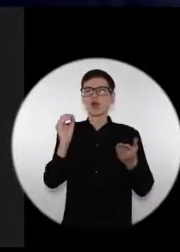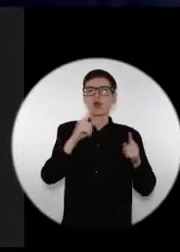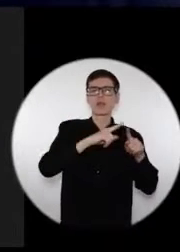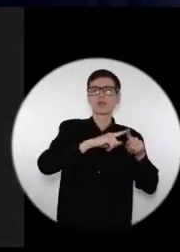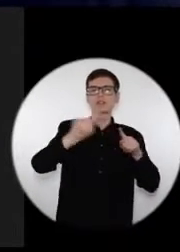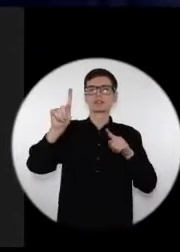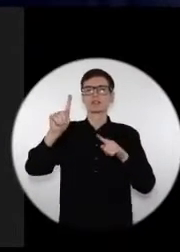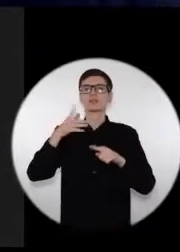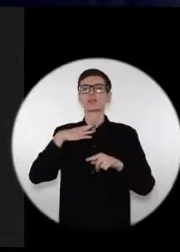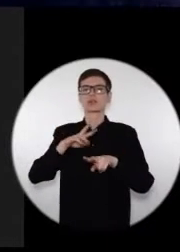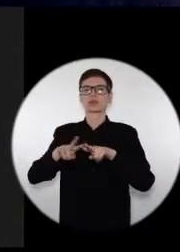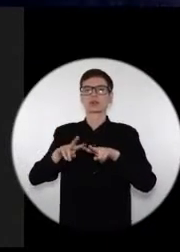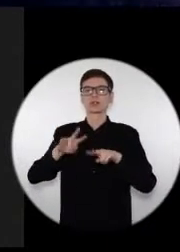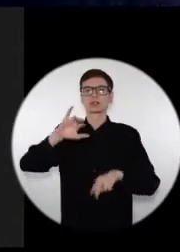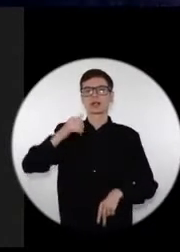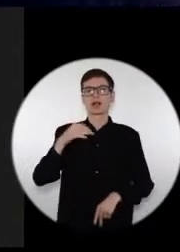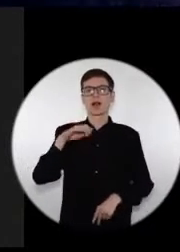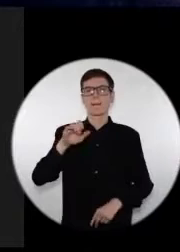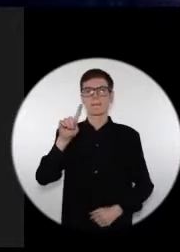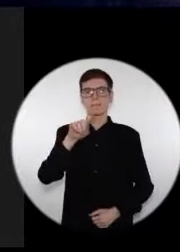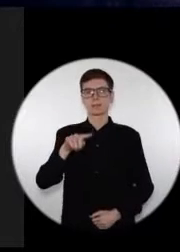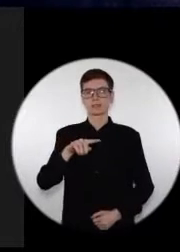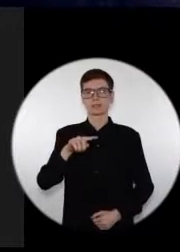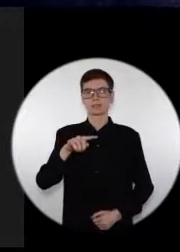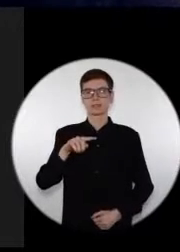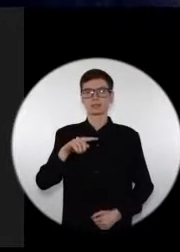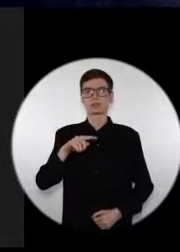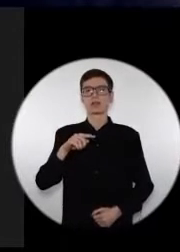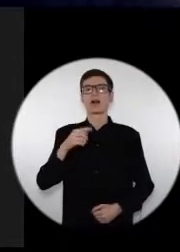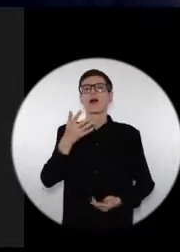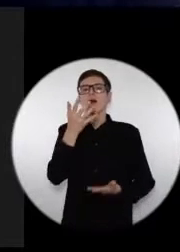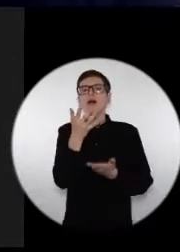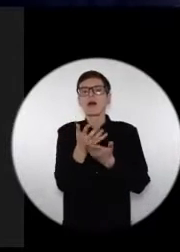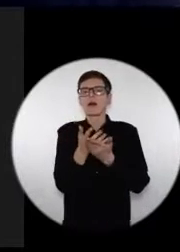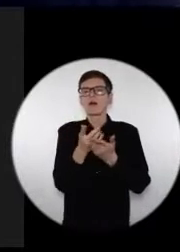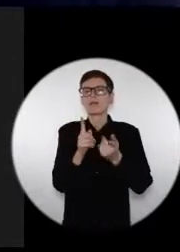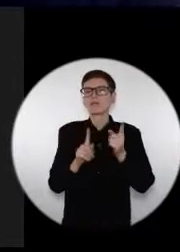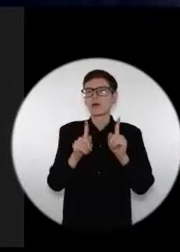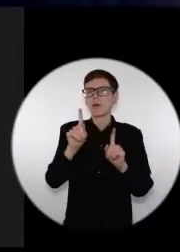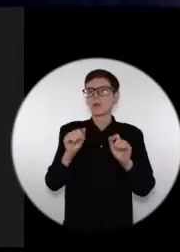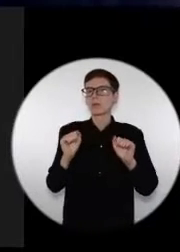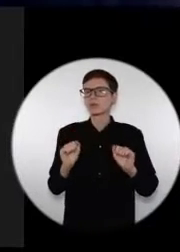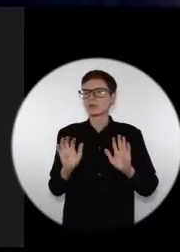se que se parece en que esa diferencia de lo que está haciendo james